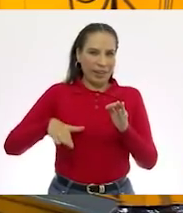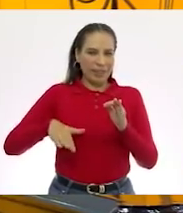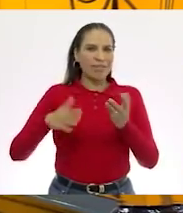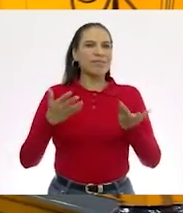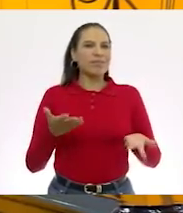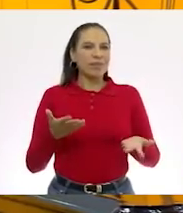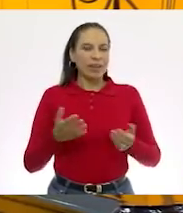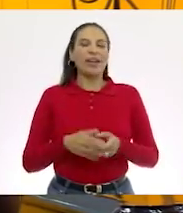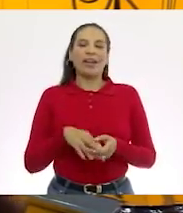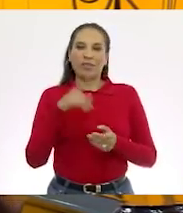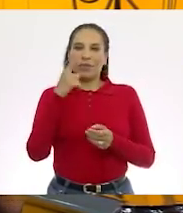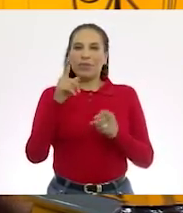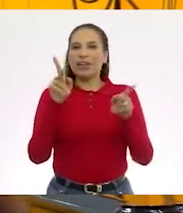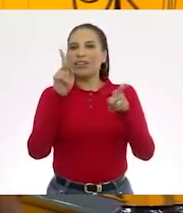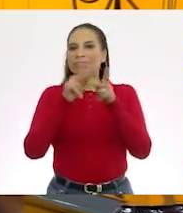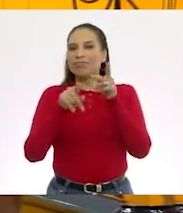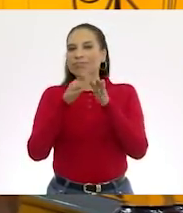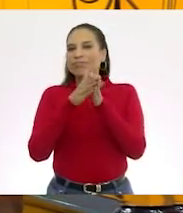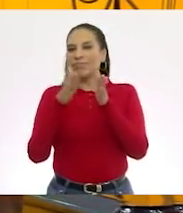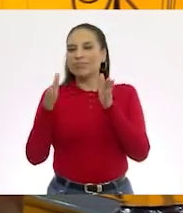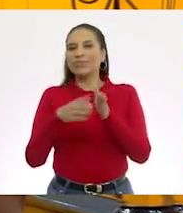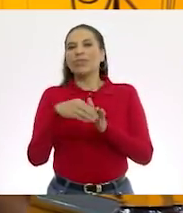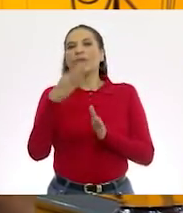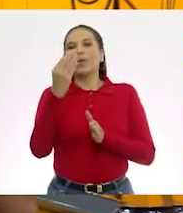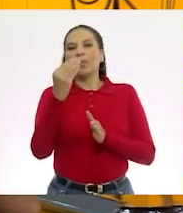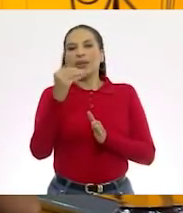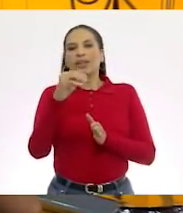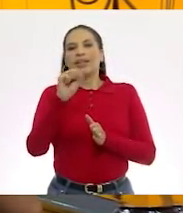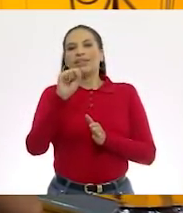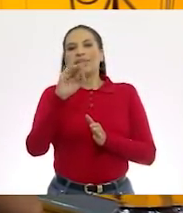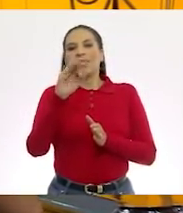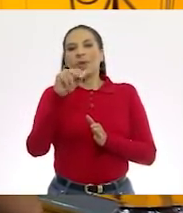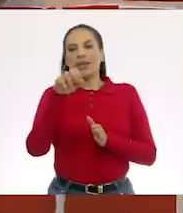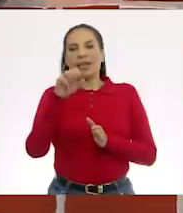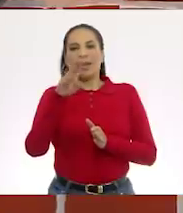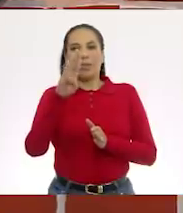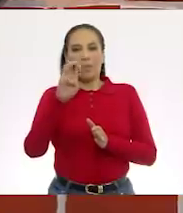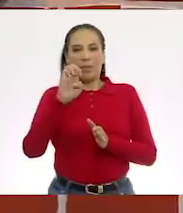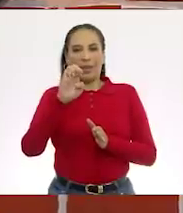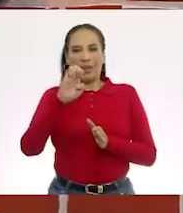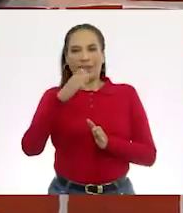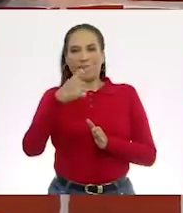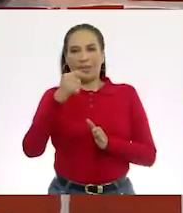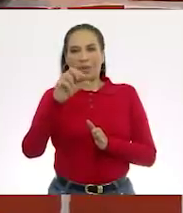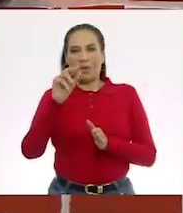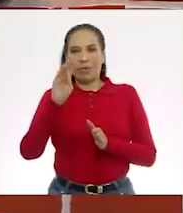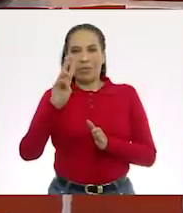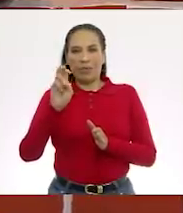programa? Es una parte de la novena sinfonía de Beethoven.